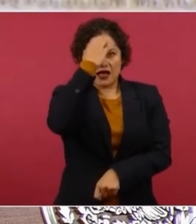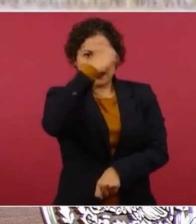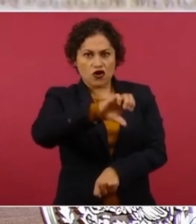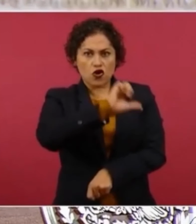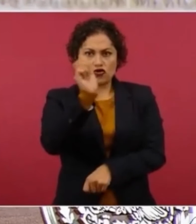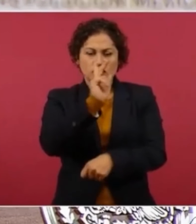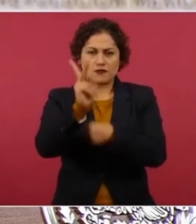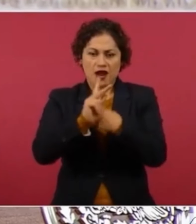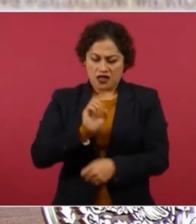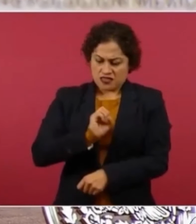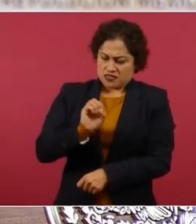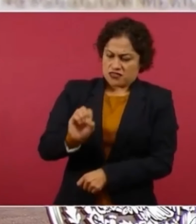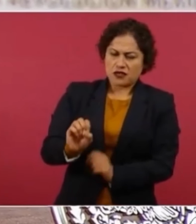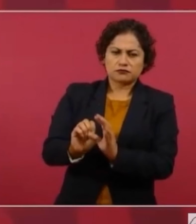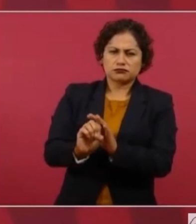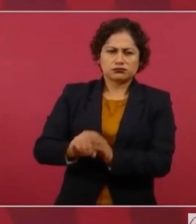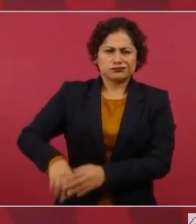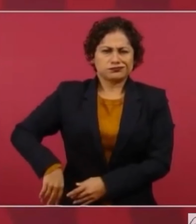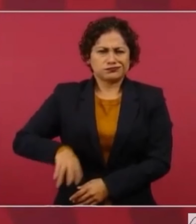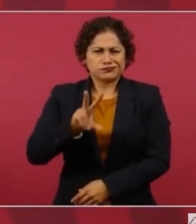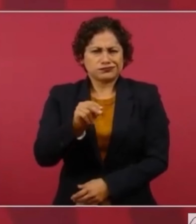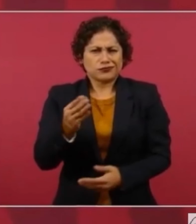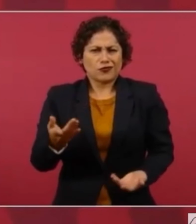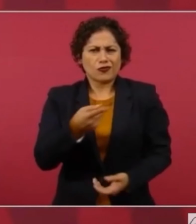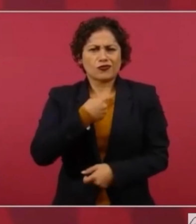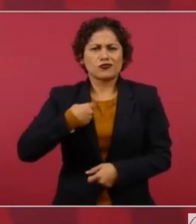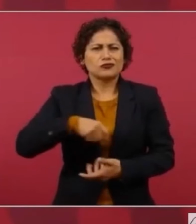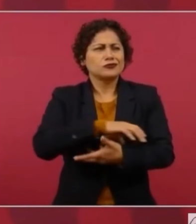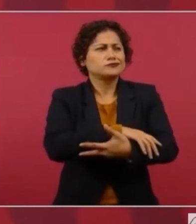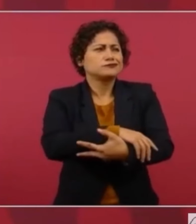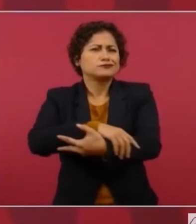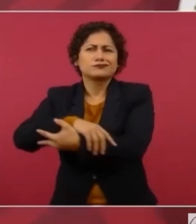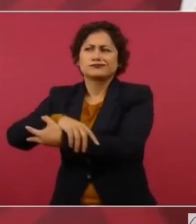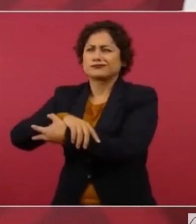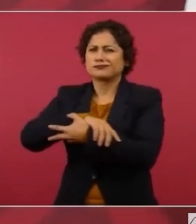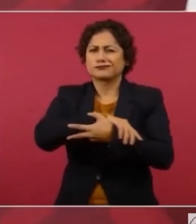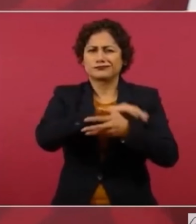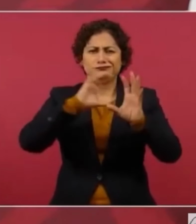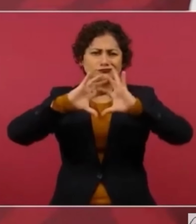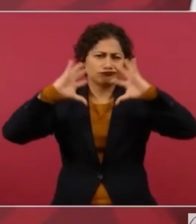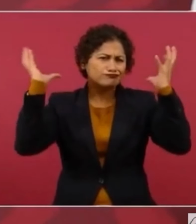No, nosotros somos partidarios de la fraternidad universal.